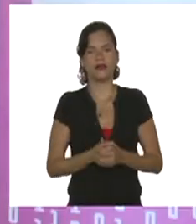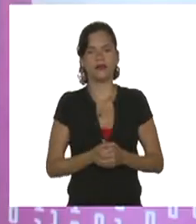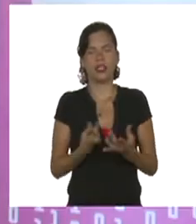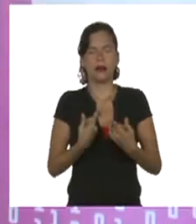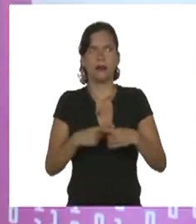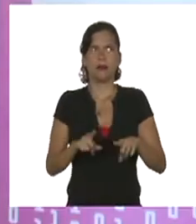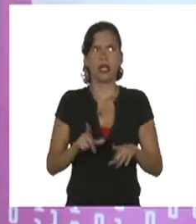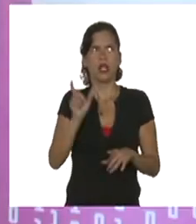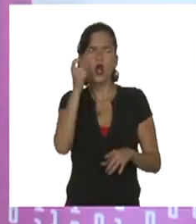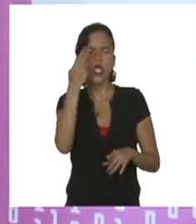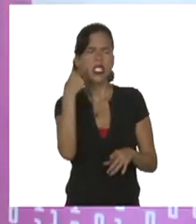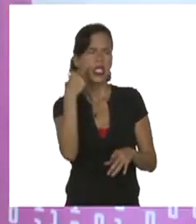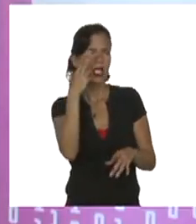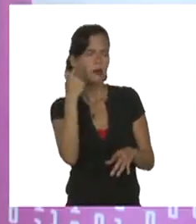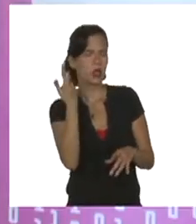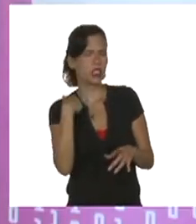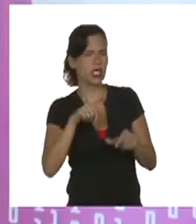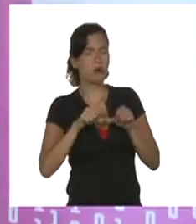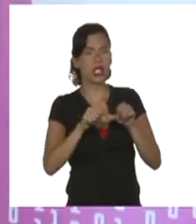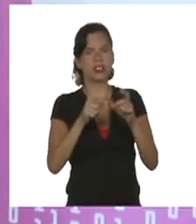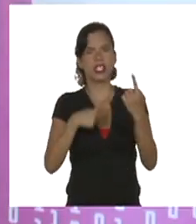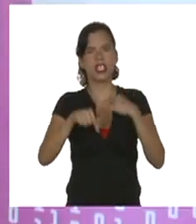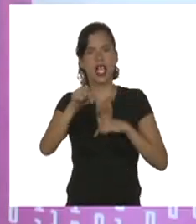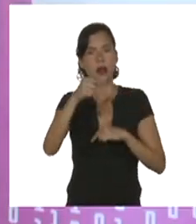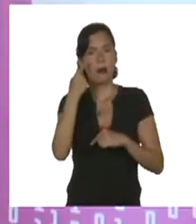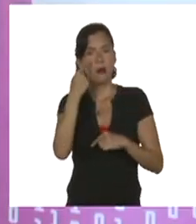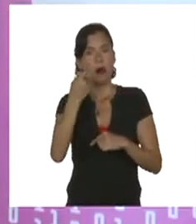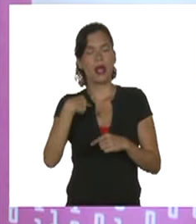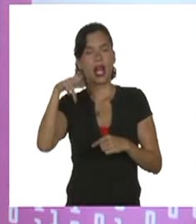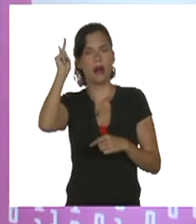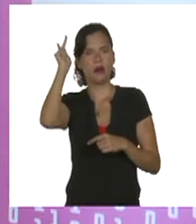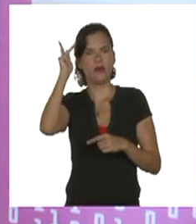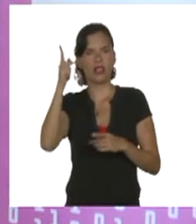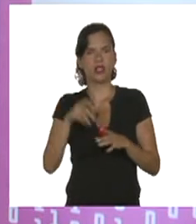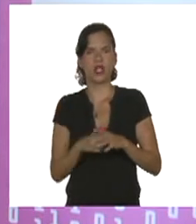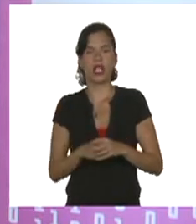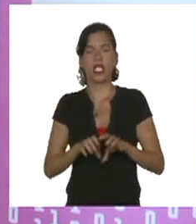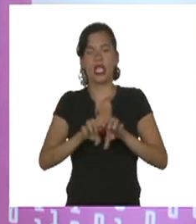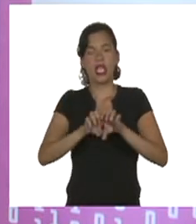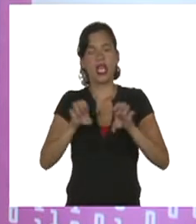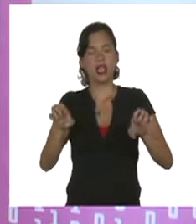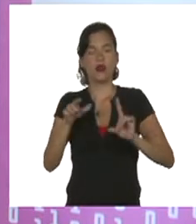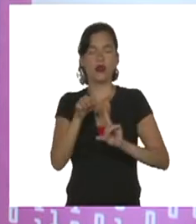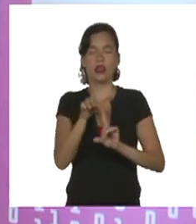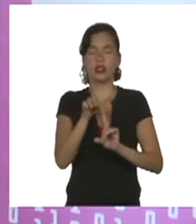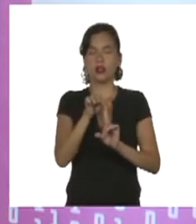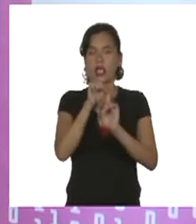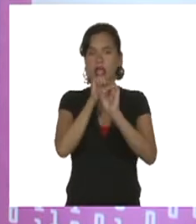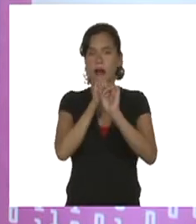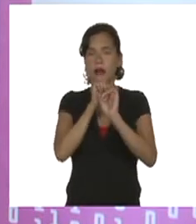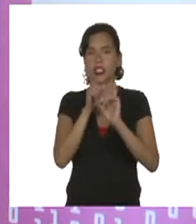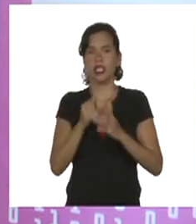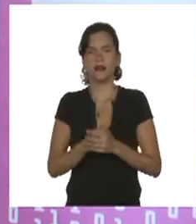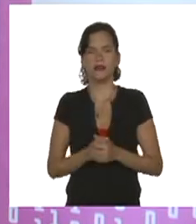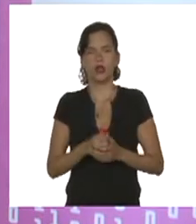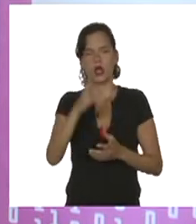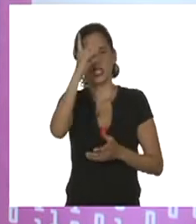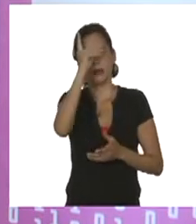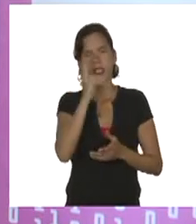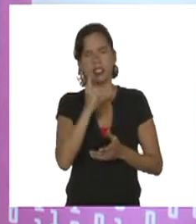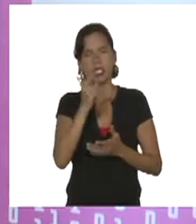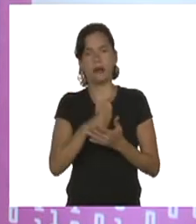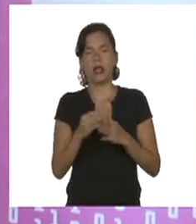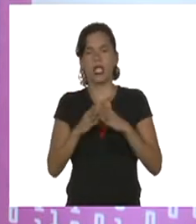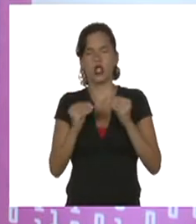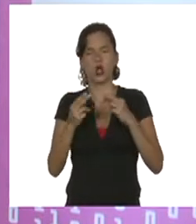Pero Guillermo, debemos continuar. Ya ahora es el turno de las docentes de la modalidad con necesidades educativas especiales y o discapacidad